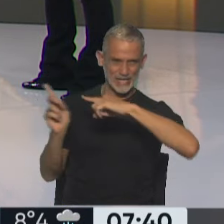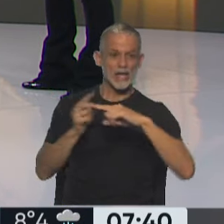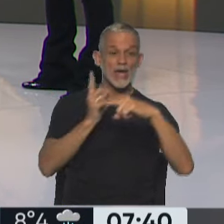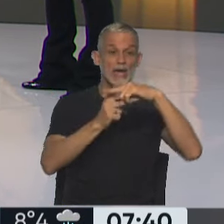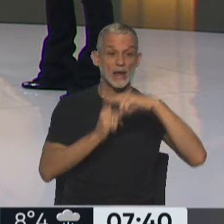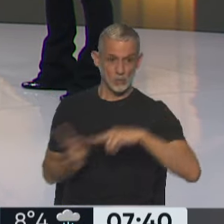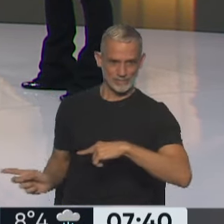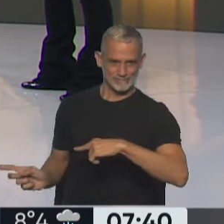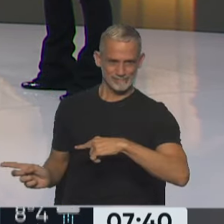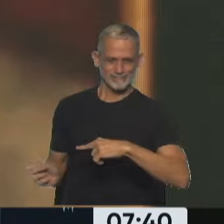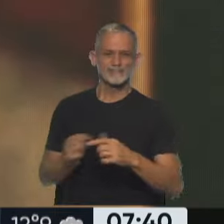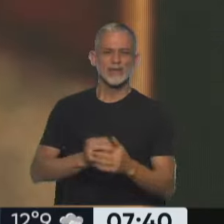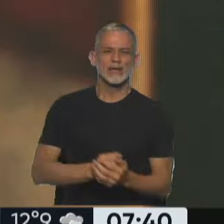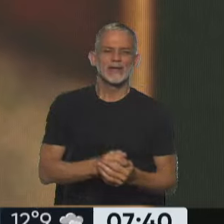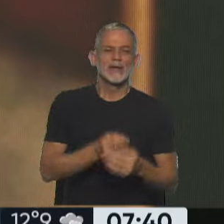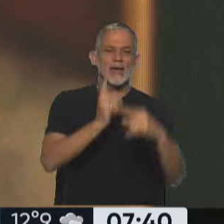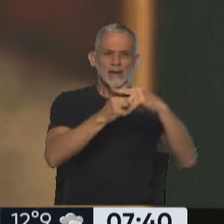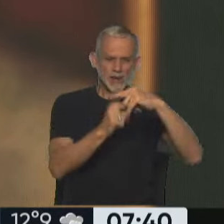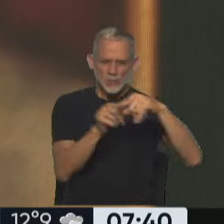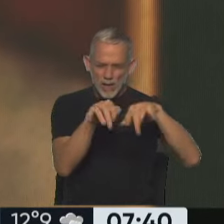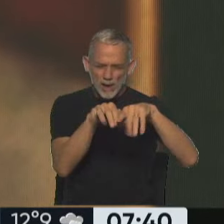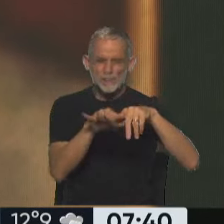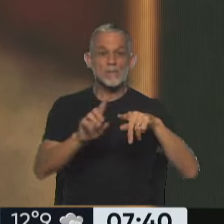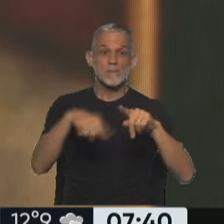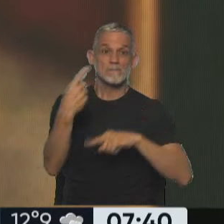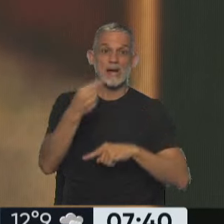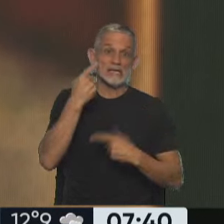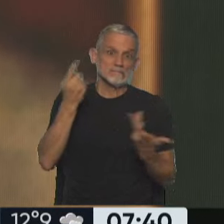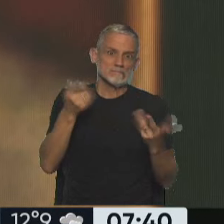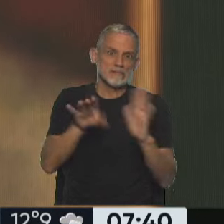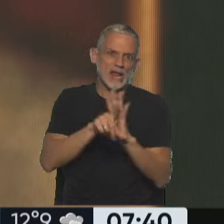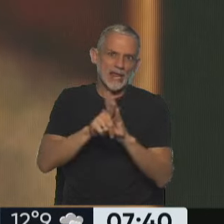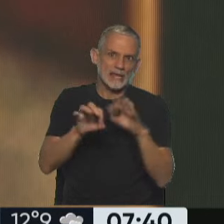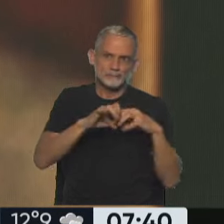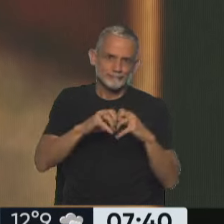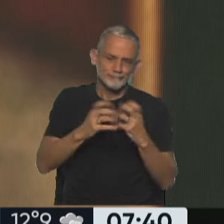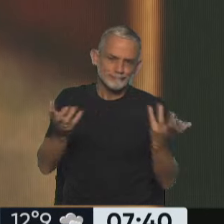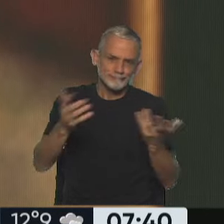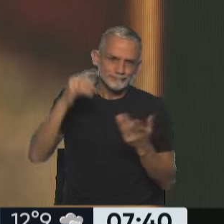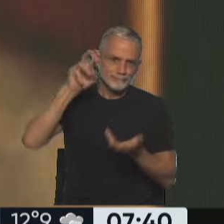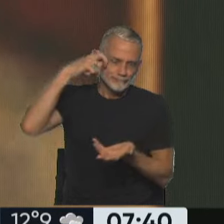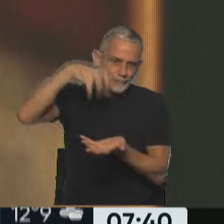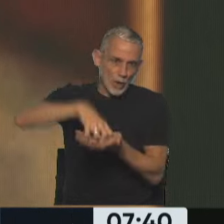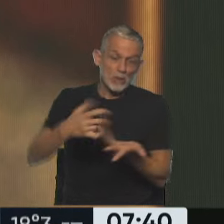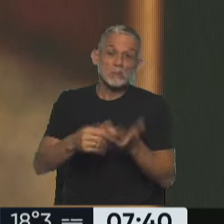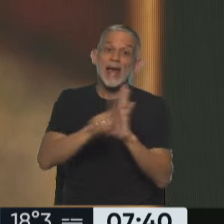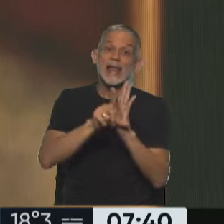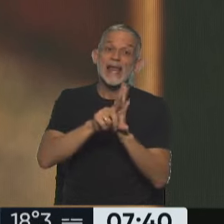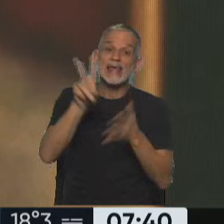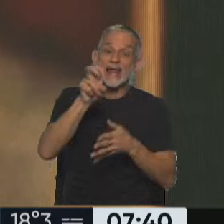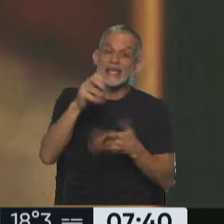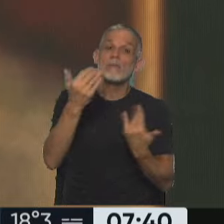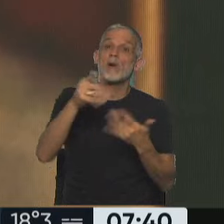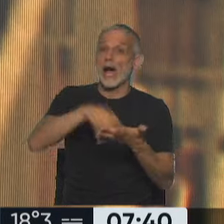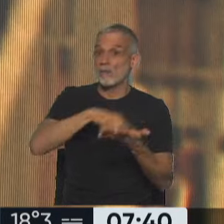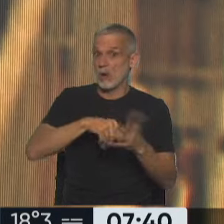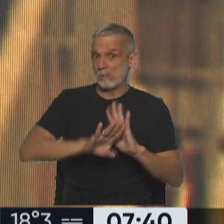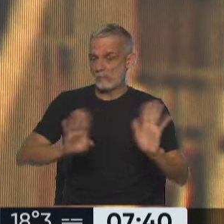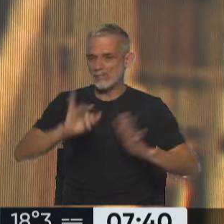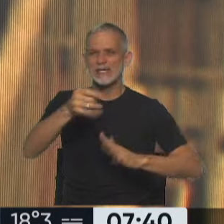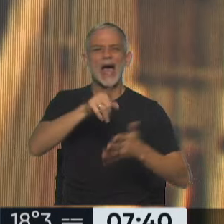tener toda la información que mañana no sabemos qué va a pasar porque la ley de alquileres quizás pueda ser derogada. Va desde